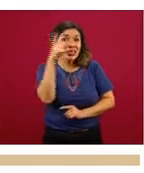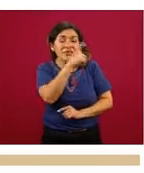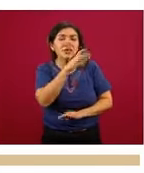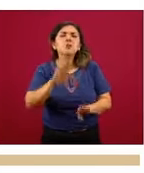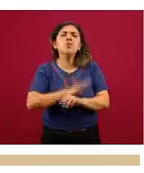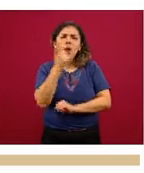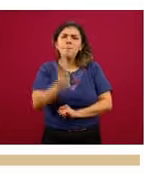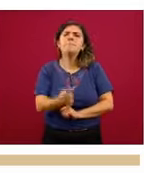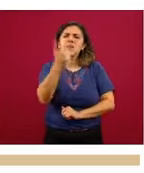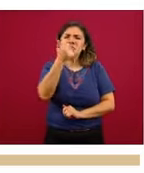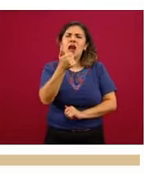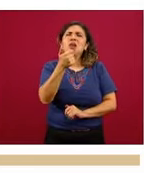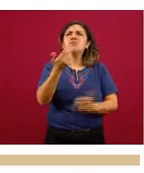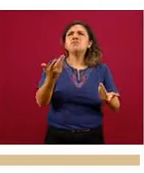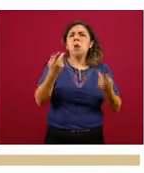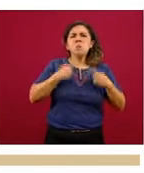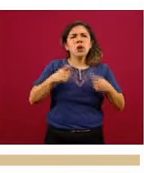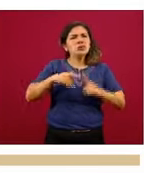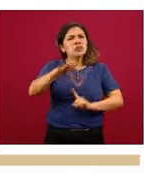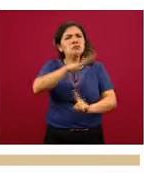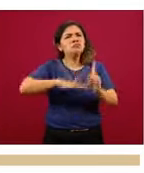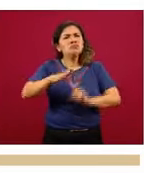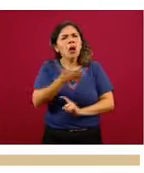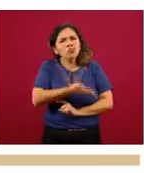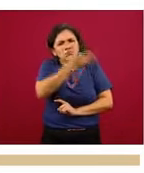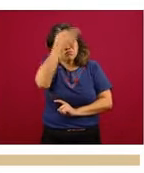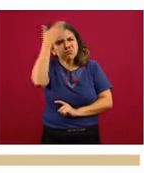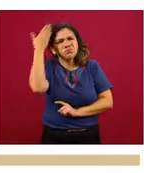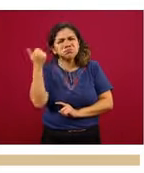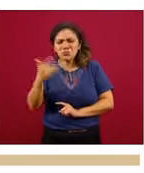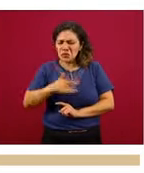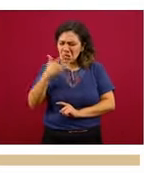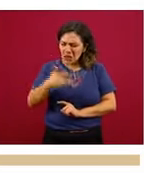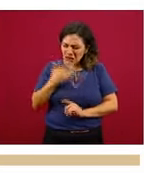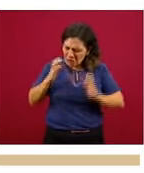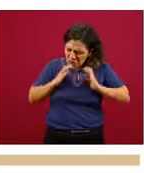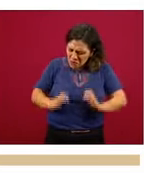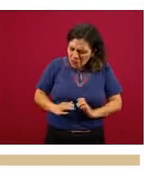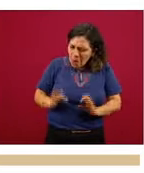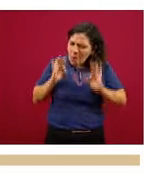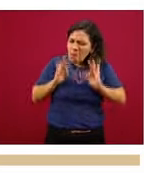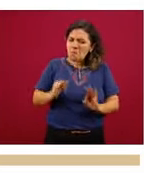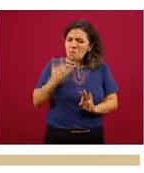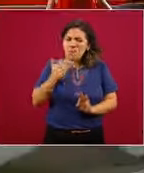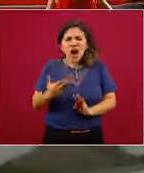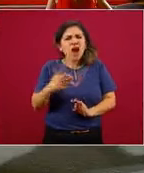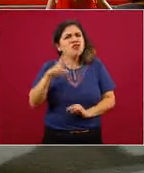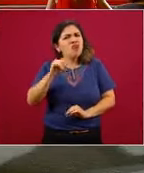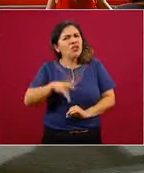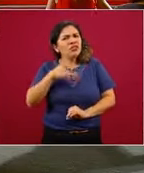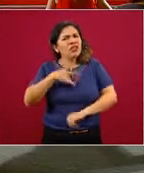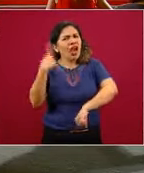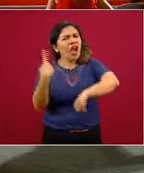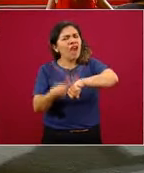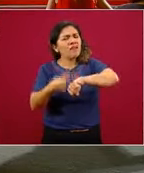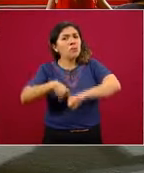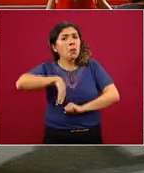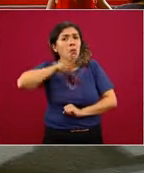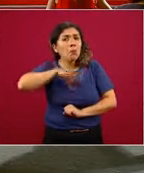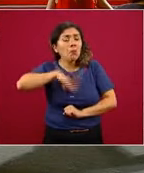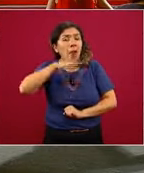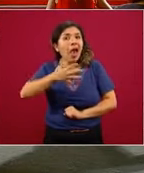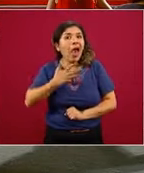que al principio la mayor parte de las personas no tienen manifestaciones clínicas asociadas, no se dan cuenta que tienen